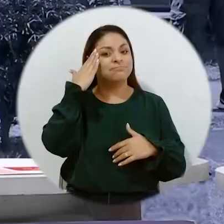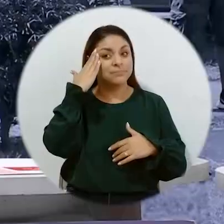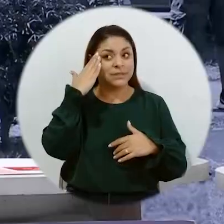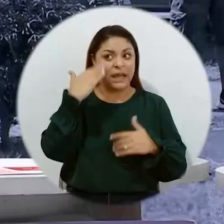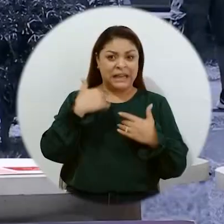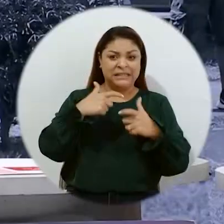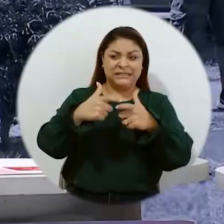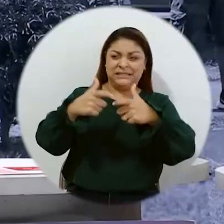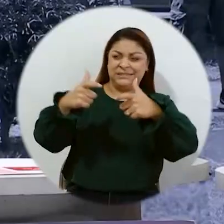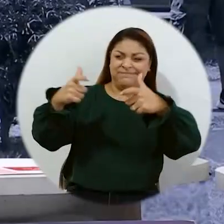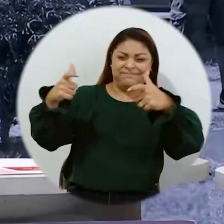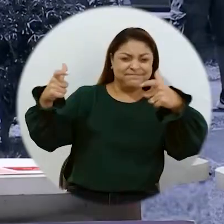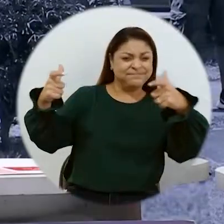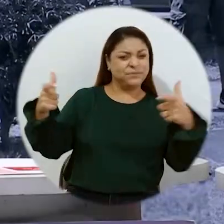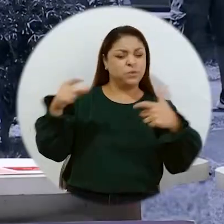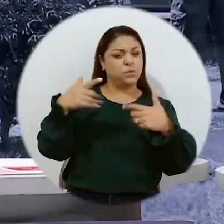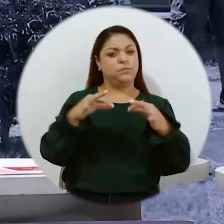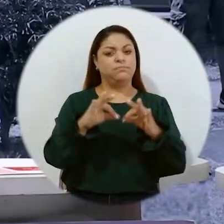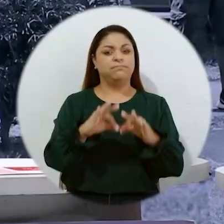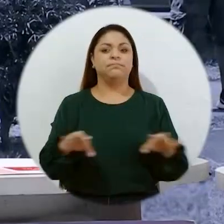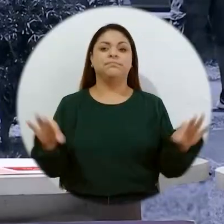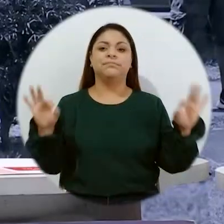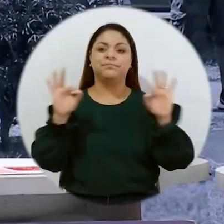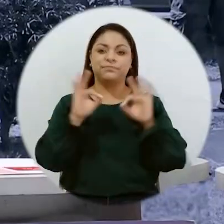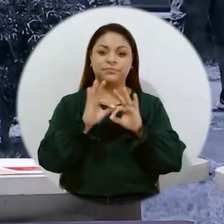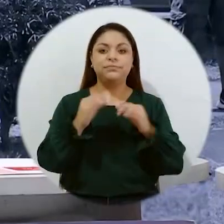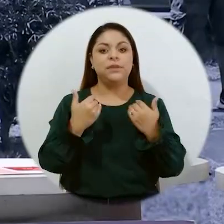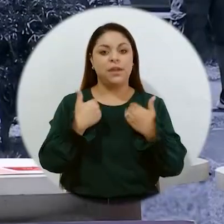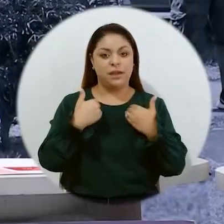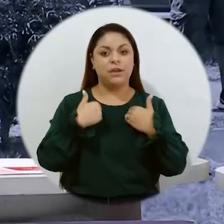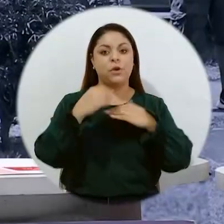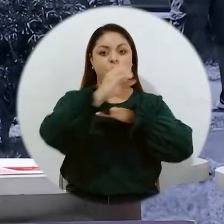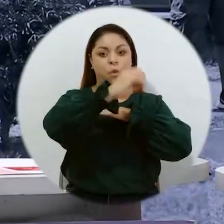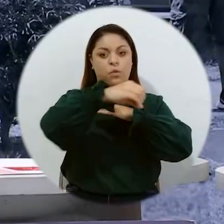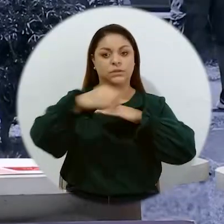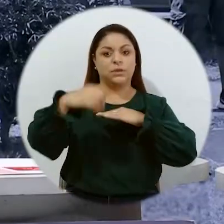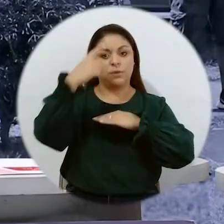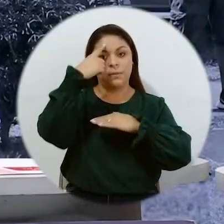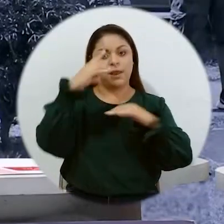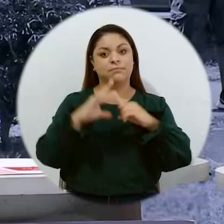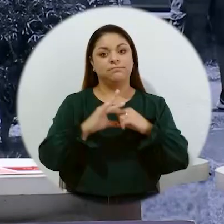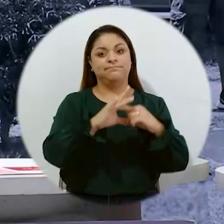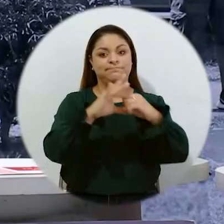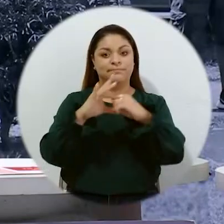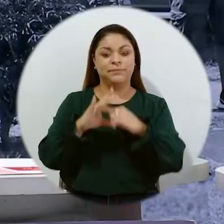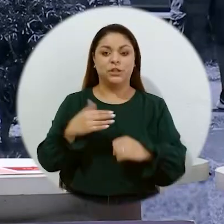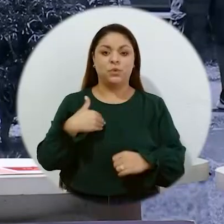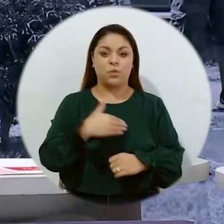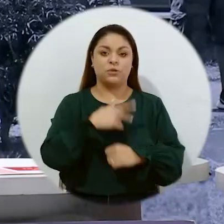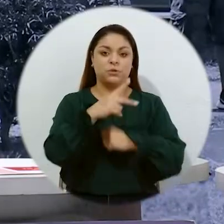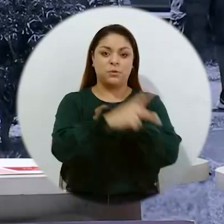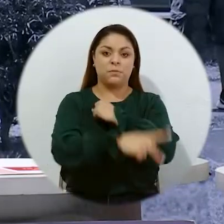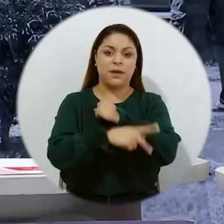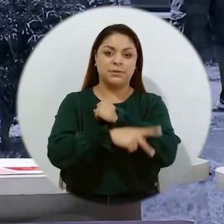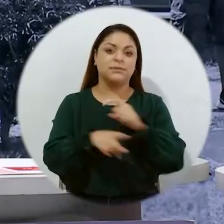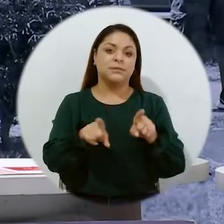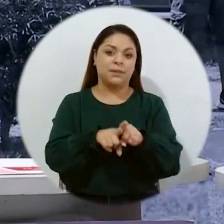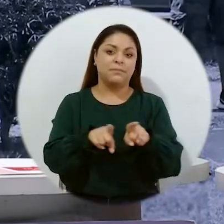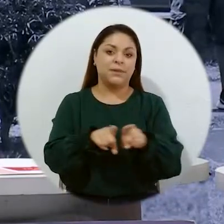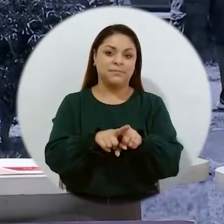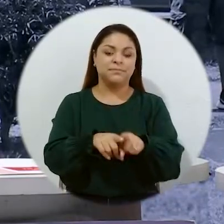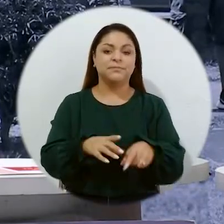la inmensidad y de la importancia que tiene el océano para el planeta Tierra y para nuestro país